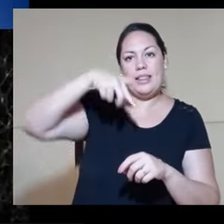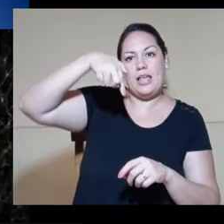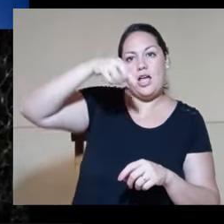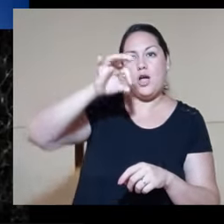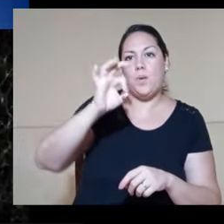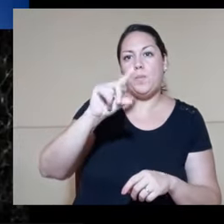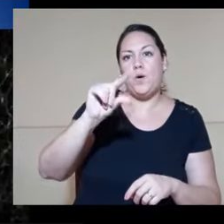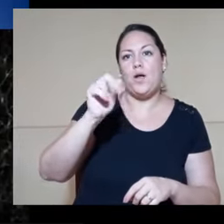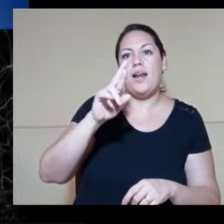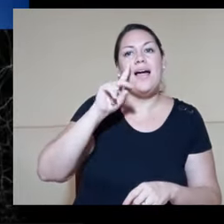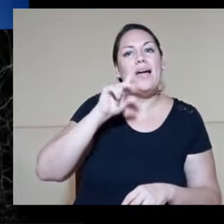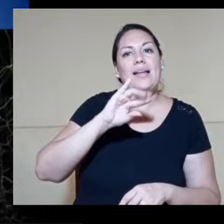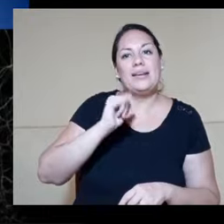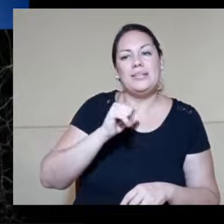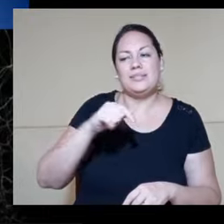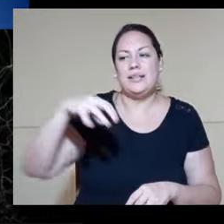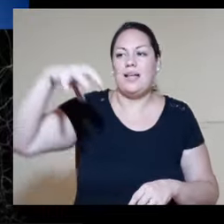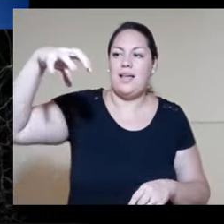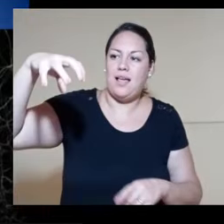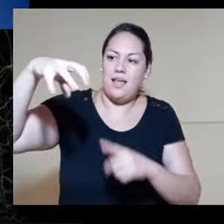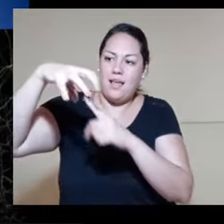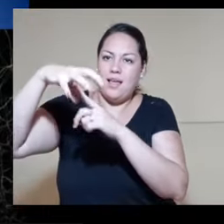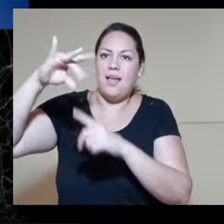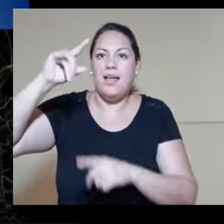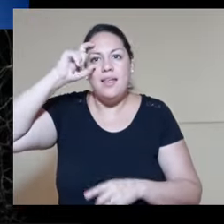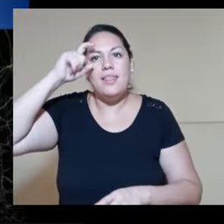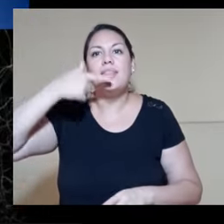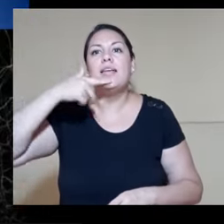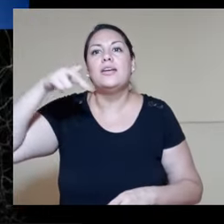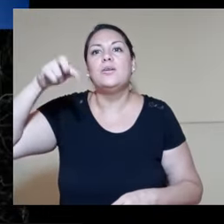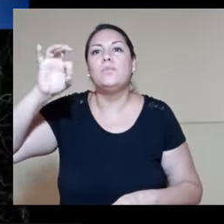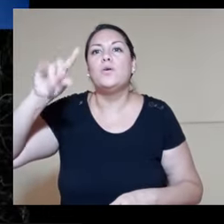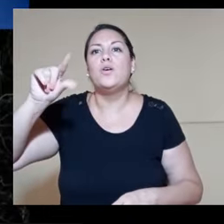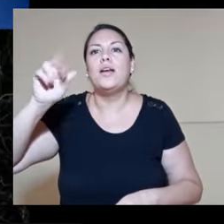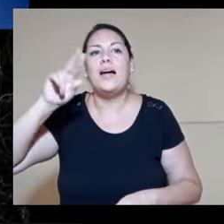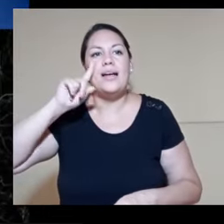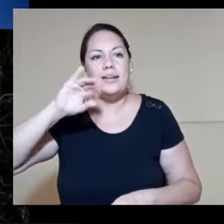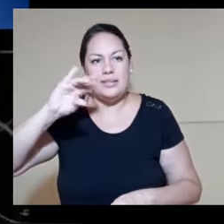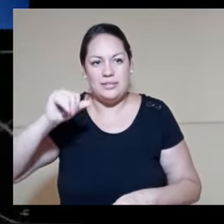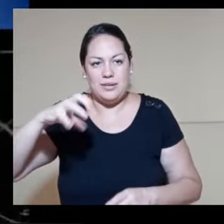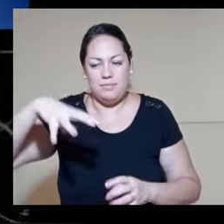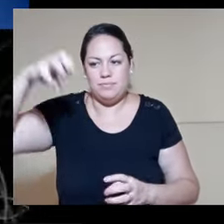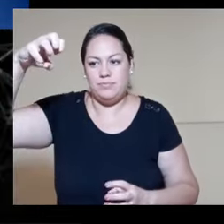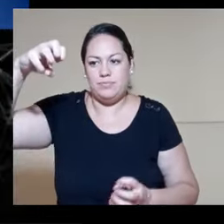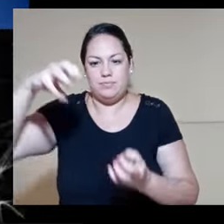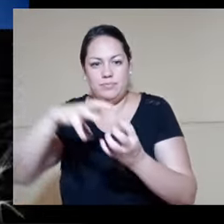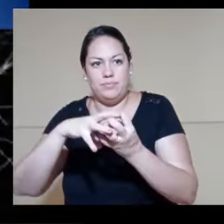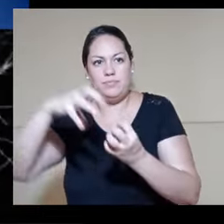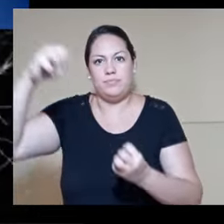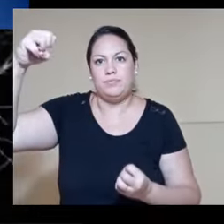esta. ¿Ven? Y ahí vuelve a viajar el impulso nervioso.